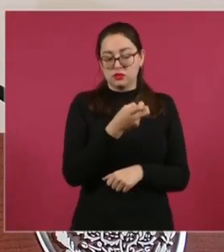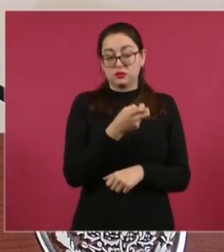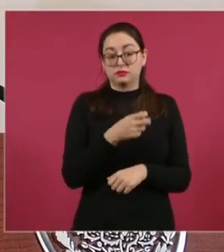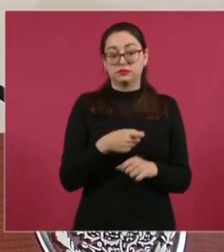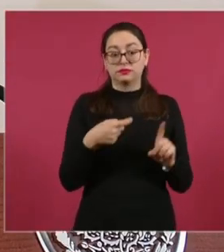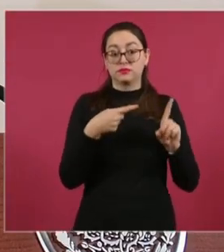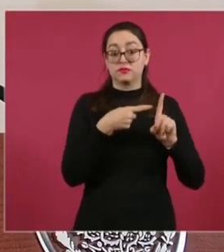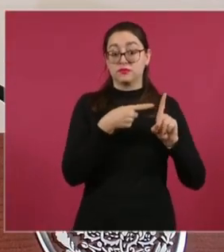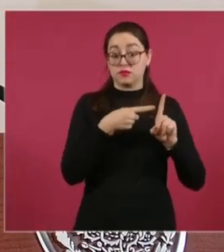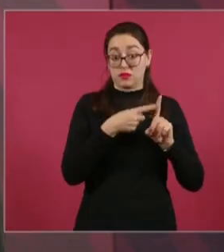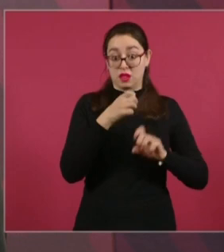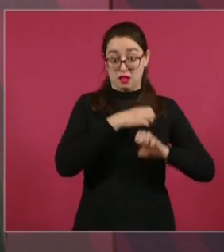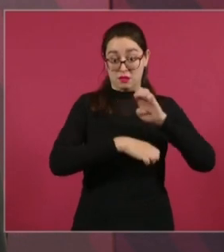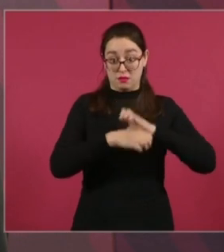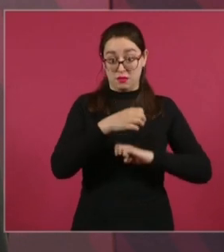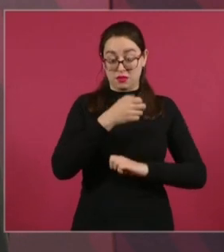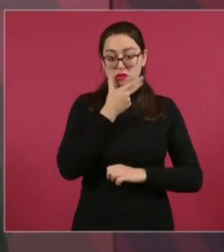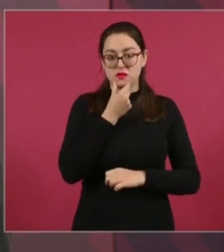poderosísimo,